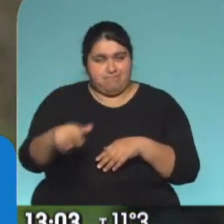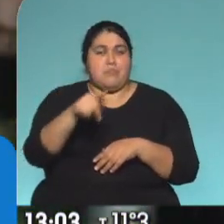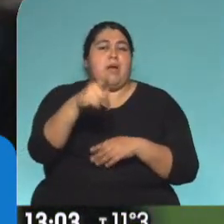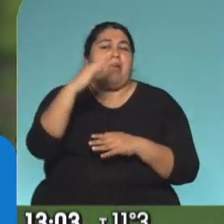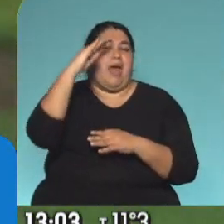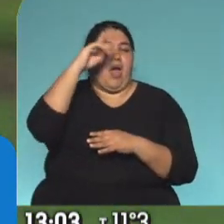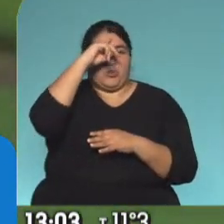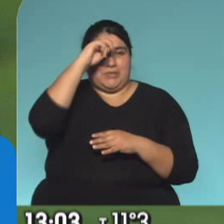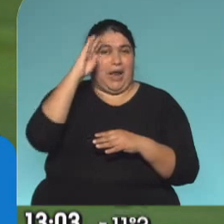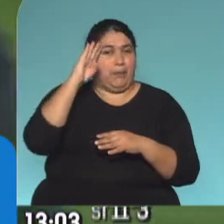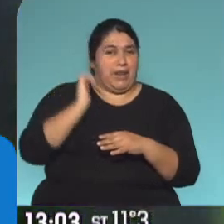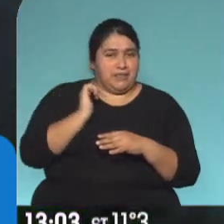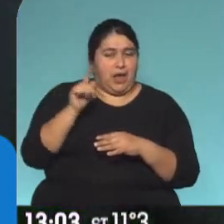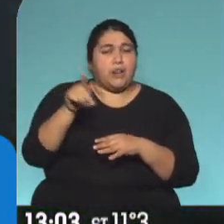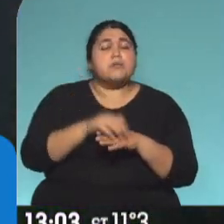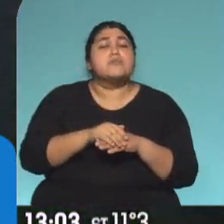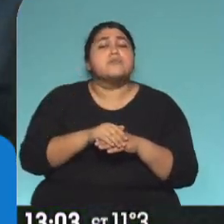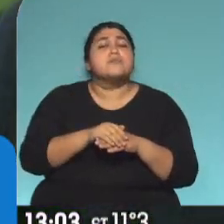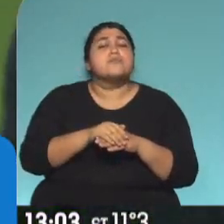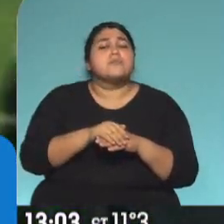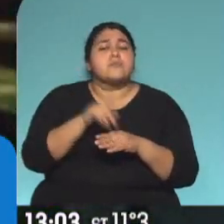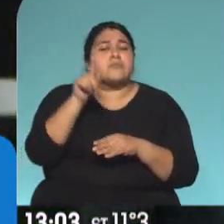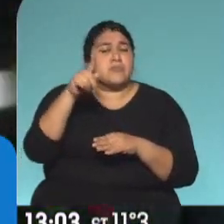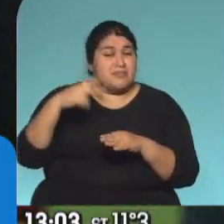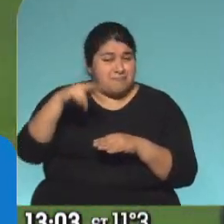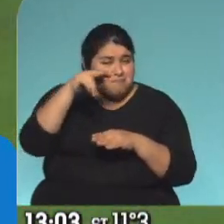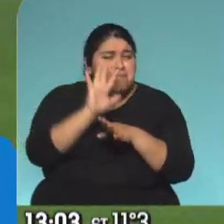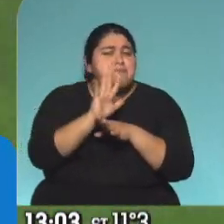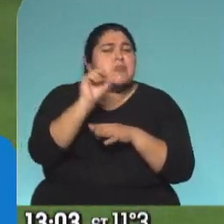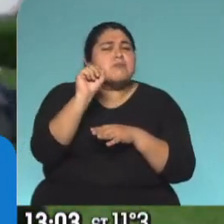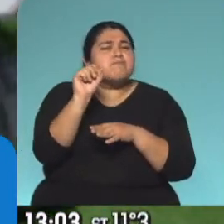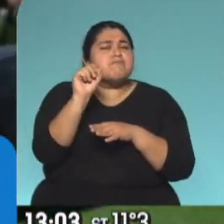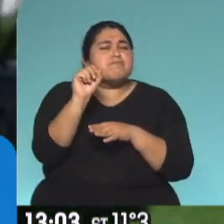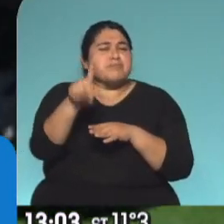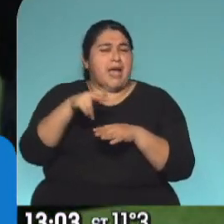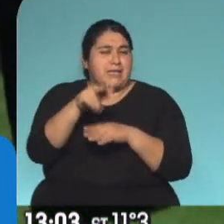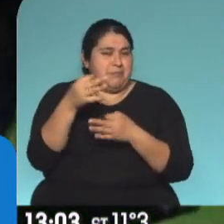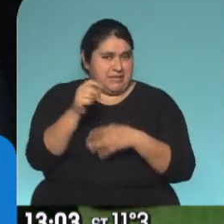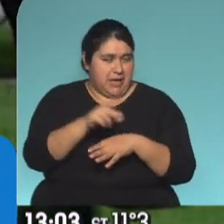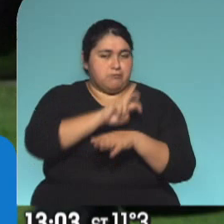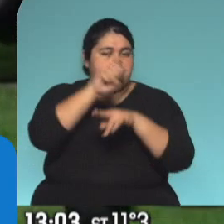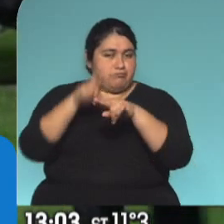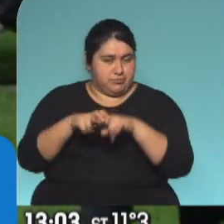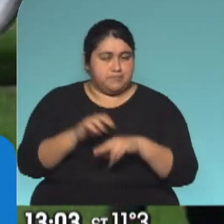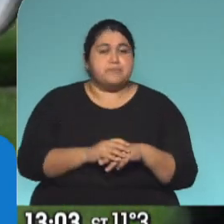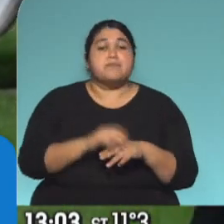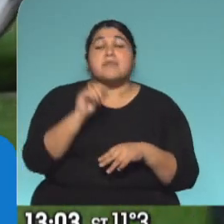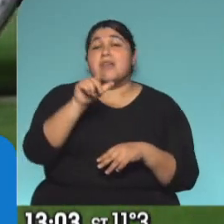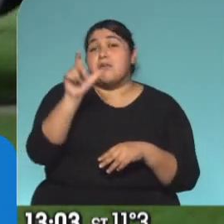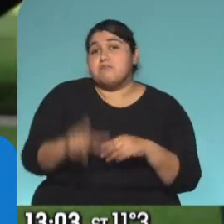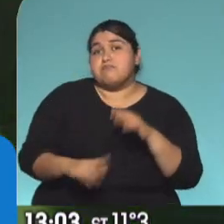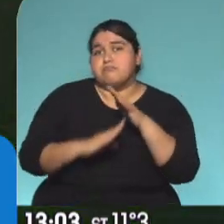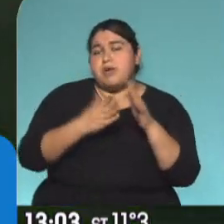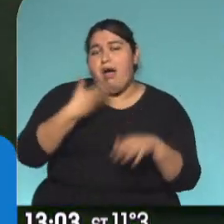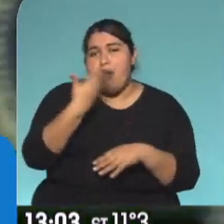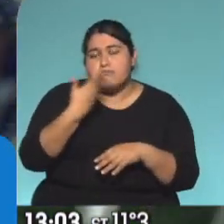hospital militar. El Marine One, me apuntan acá, que es como el Air Force One, pero en helicóptero. Y el vocero de la Casa Blanca dijo